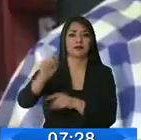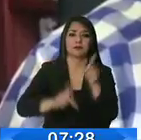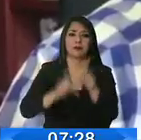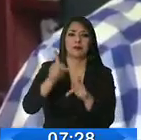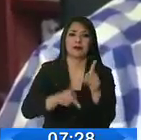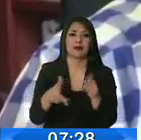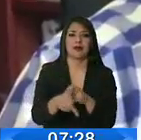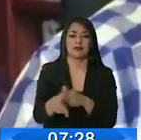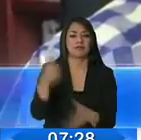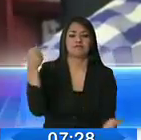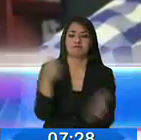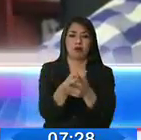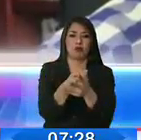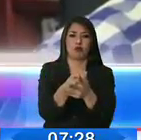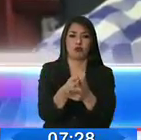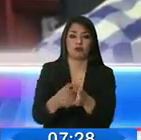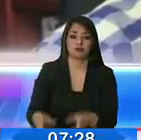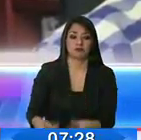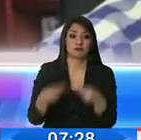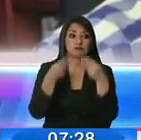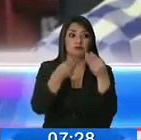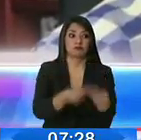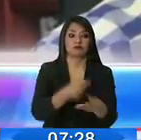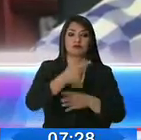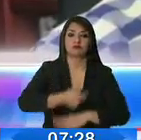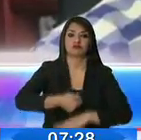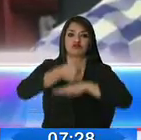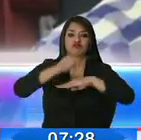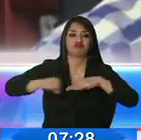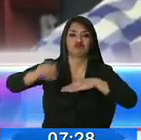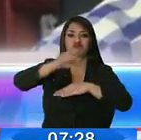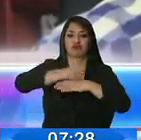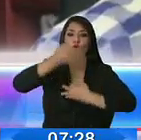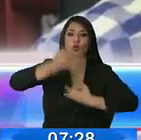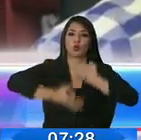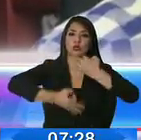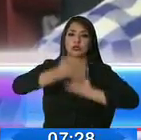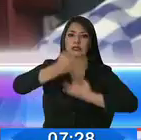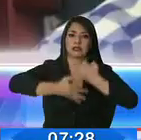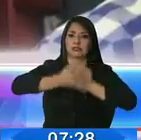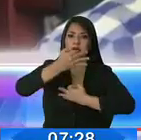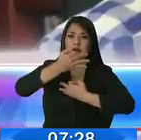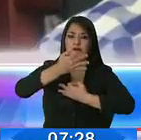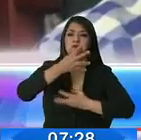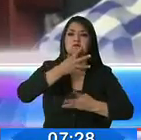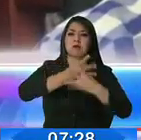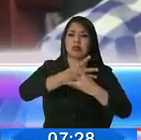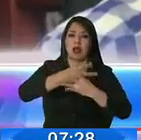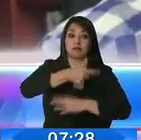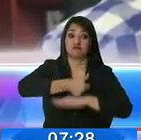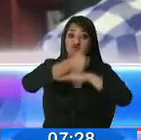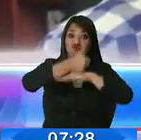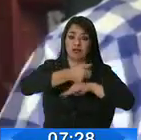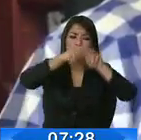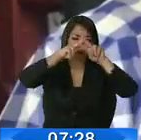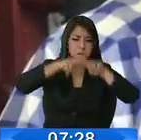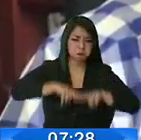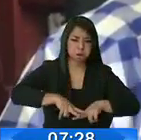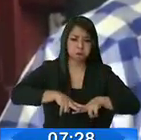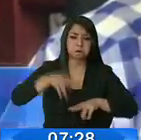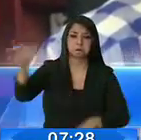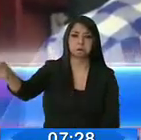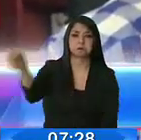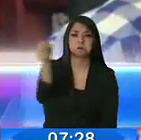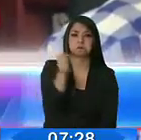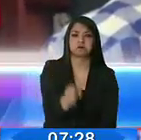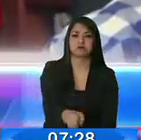expediente deberá ser remitido a la Corte Suprema de Justicia, Sala de Casación Penal, para que la Corte revise la solicitud de extradición del